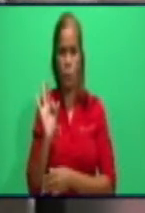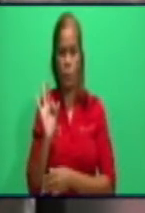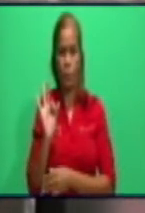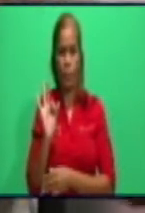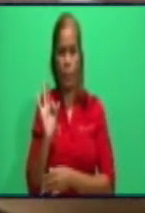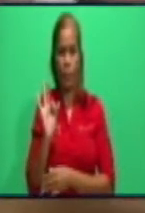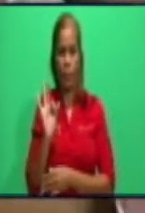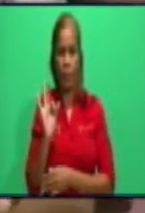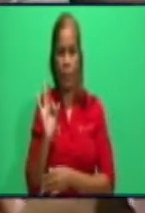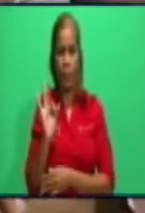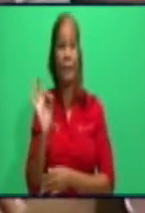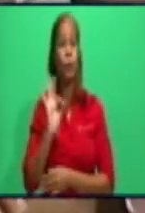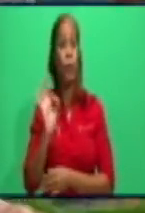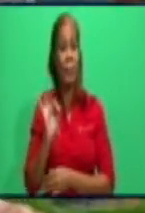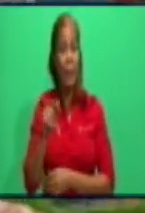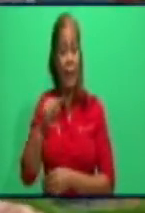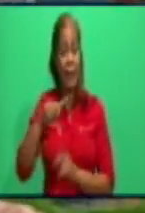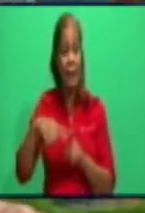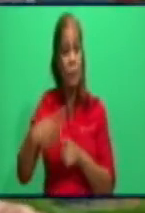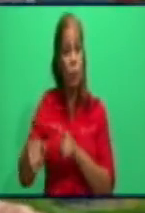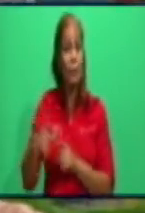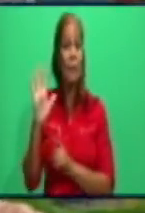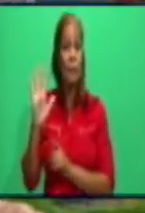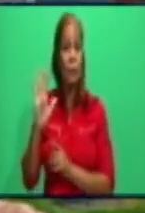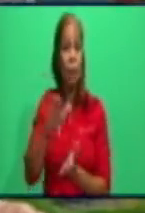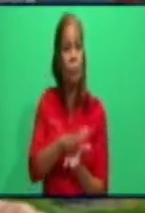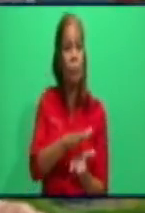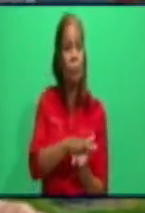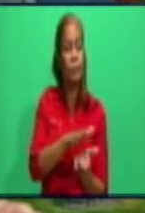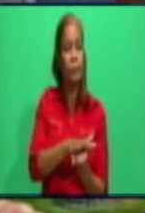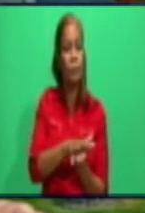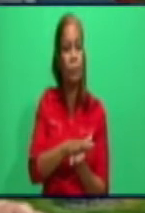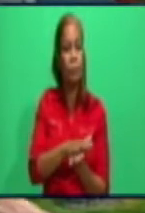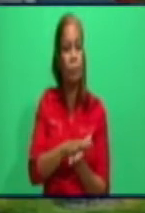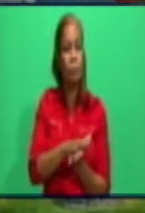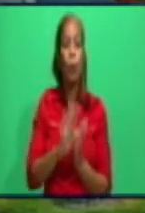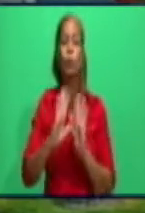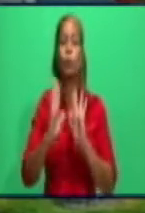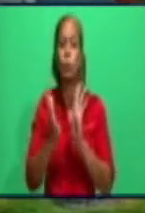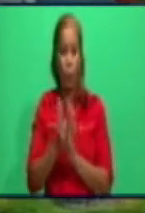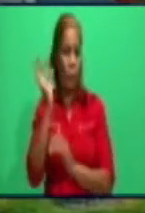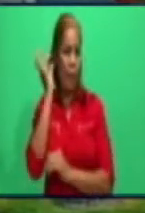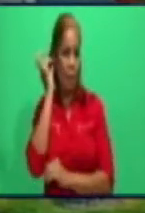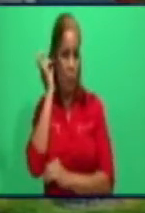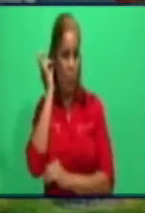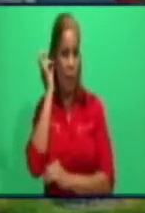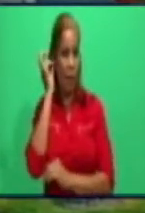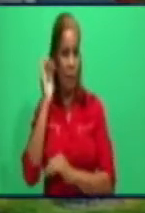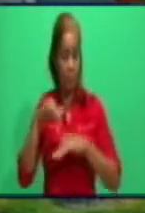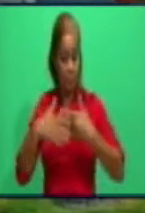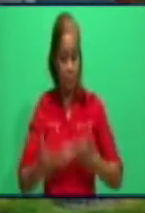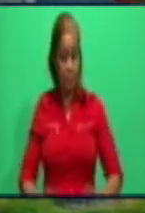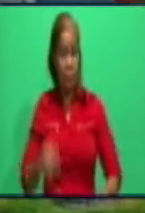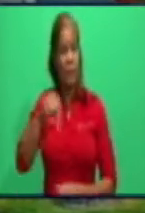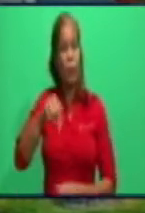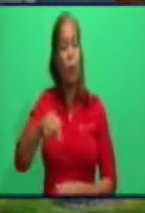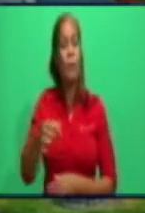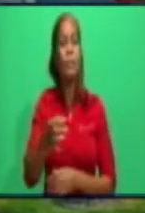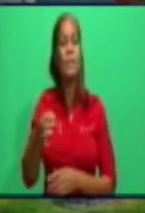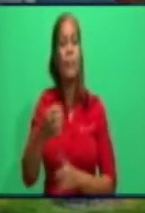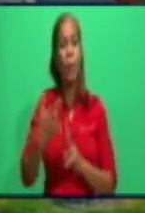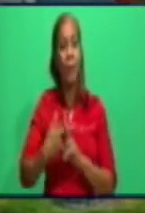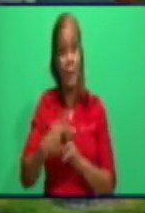vamos acumulando. Ya, perfecto. El estado de salud de las embarazadas que hoy están en el Hospital Carlos Manuel de Cepa, en medio